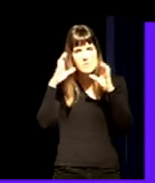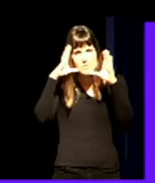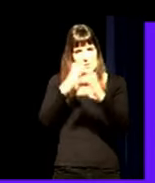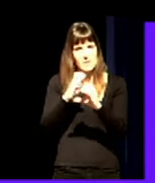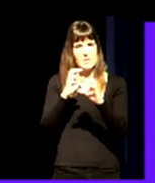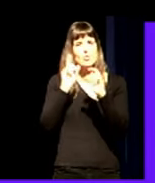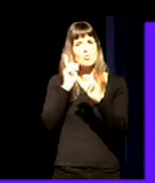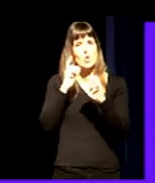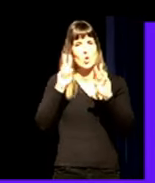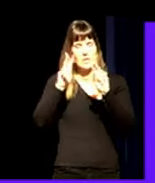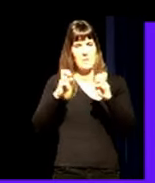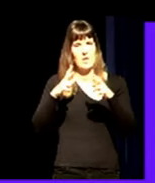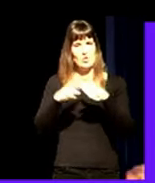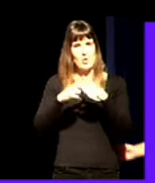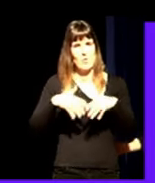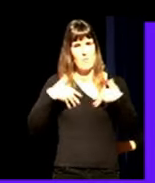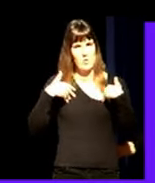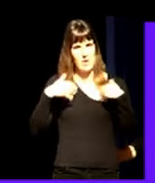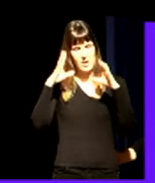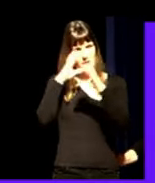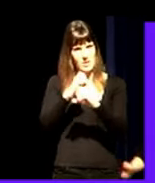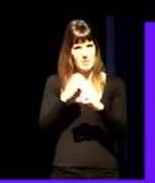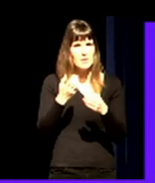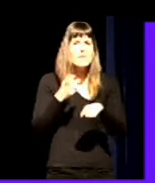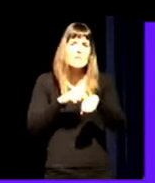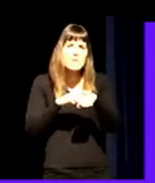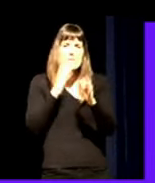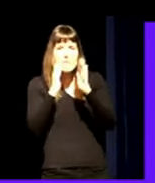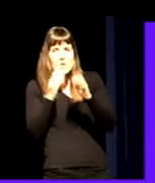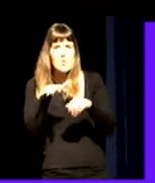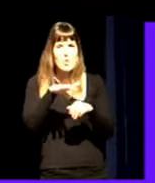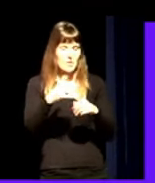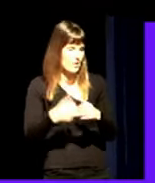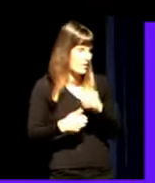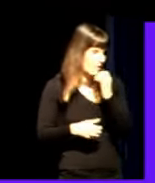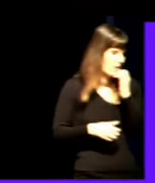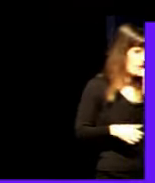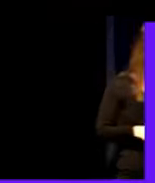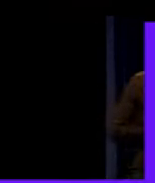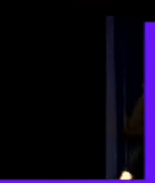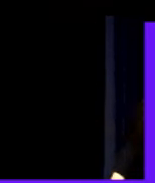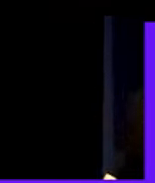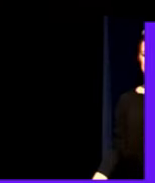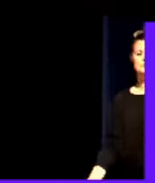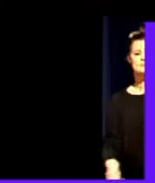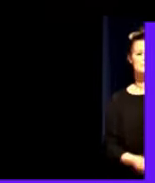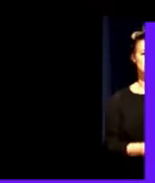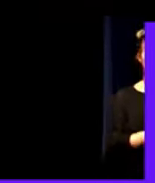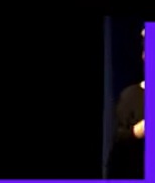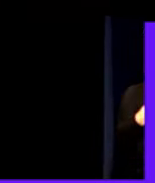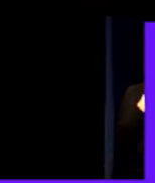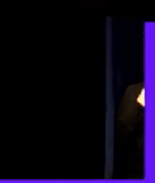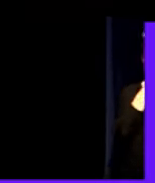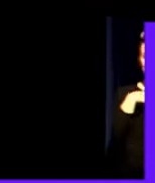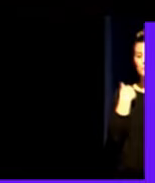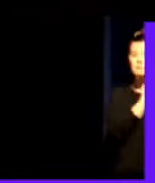trabajo socioemocional, en qué tiempo, en qué lugares, con qué currículo,